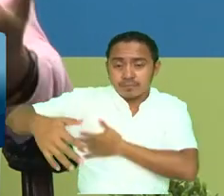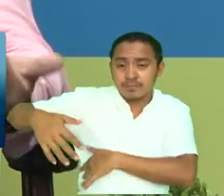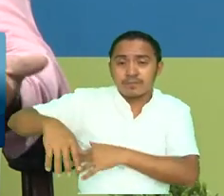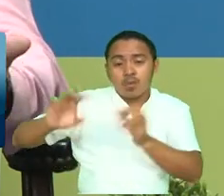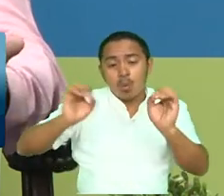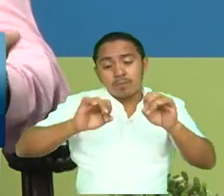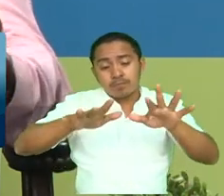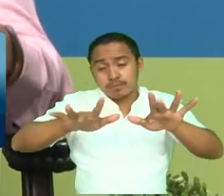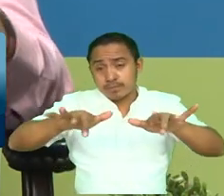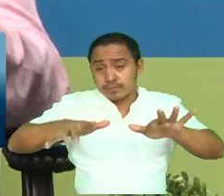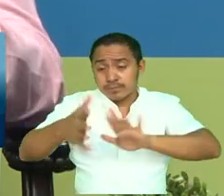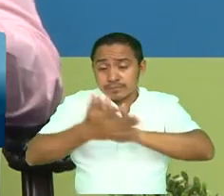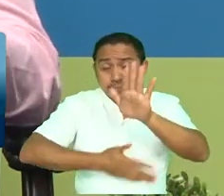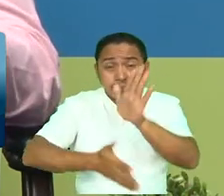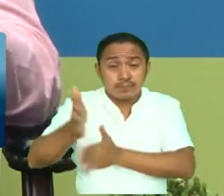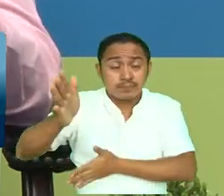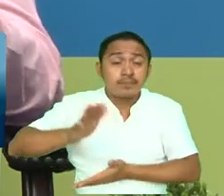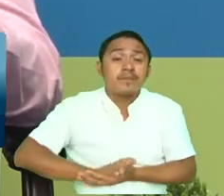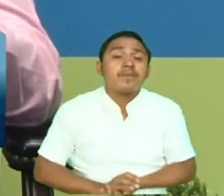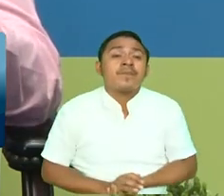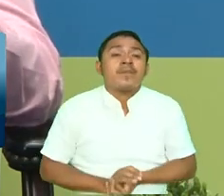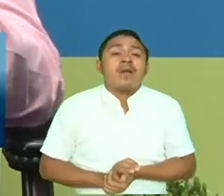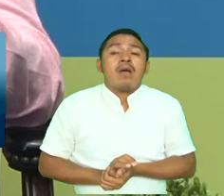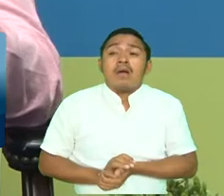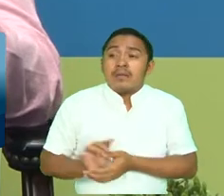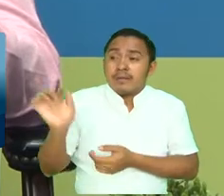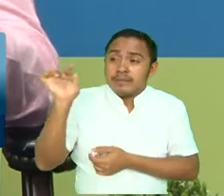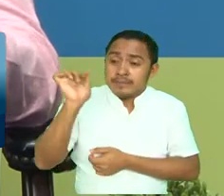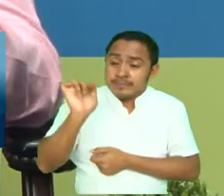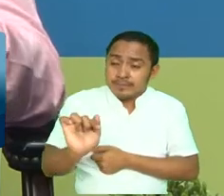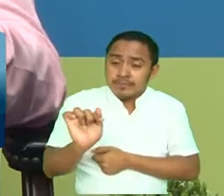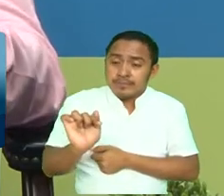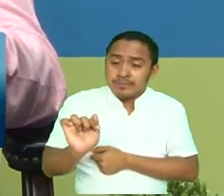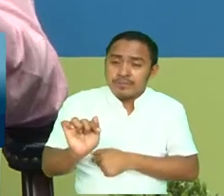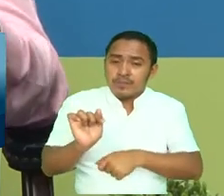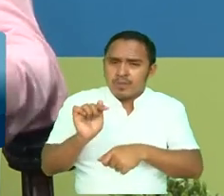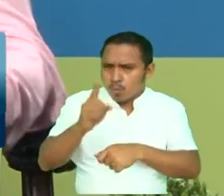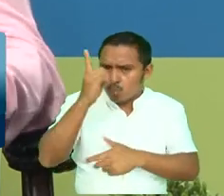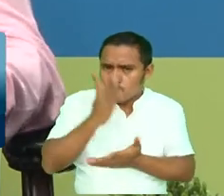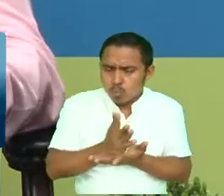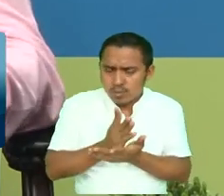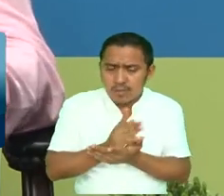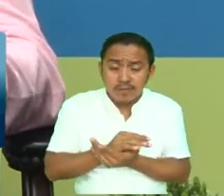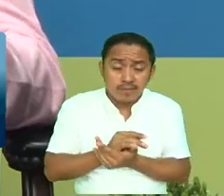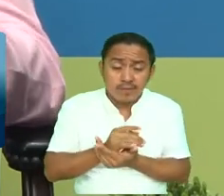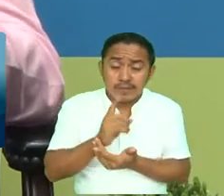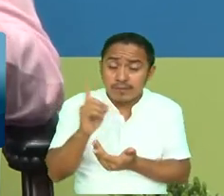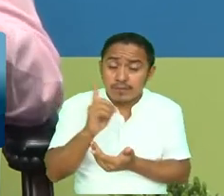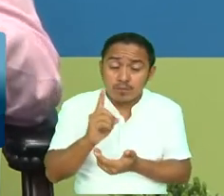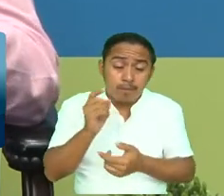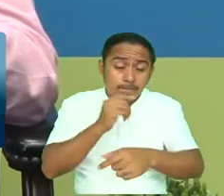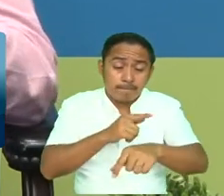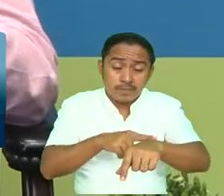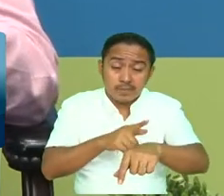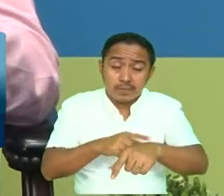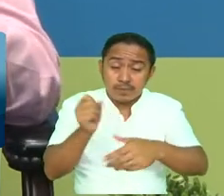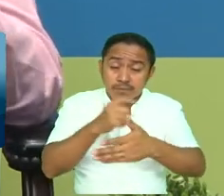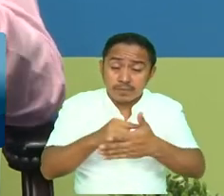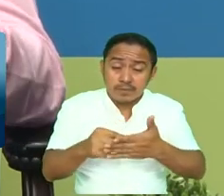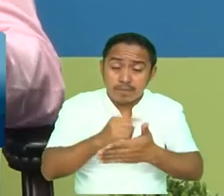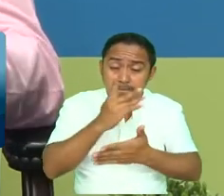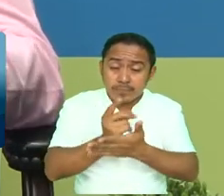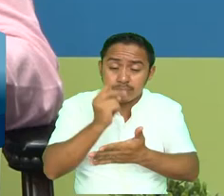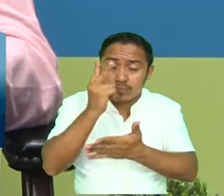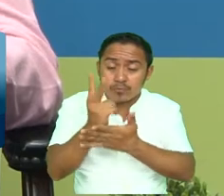plantas de los pies. También de que el episodio se observa más de una vez a la semana. El episodio interfiere con las